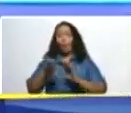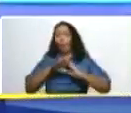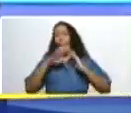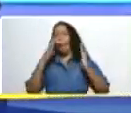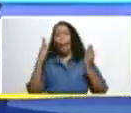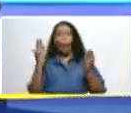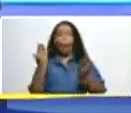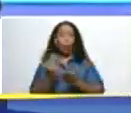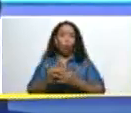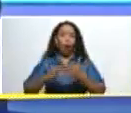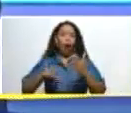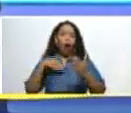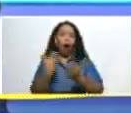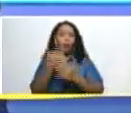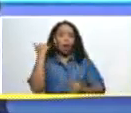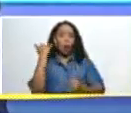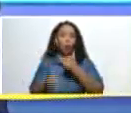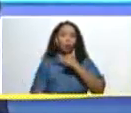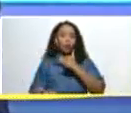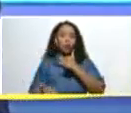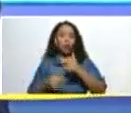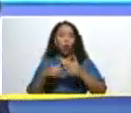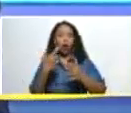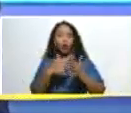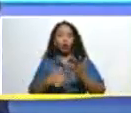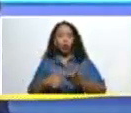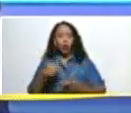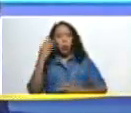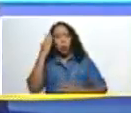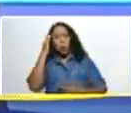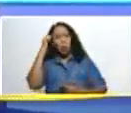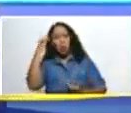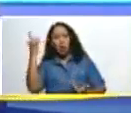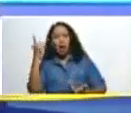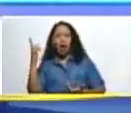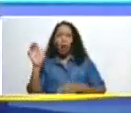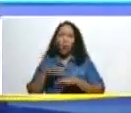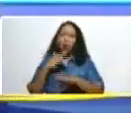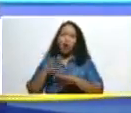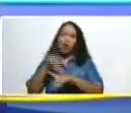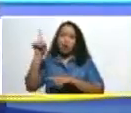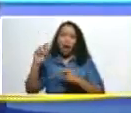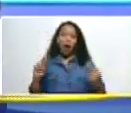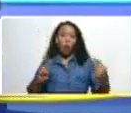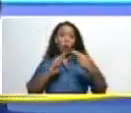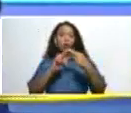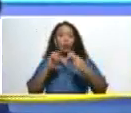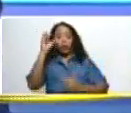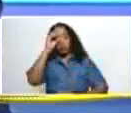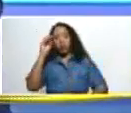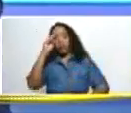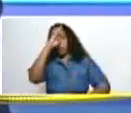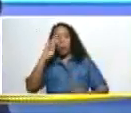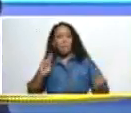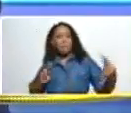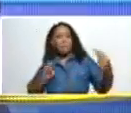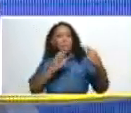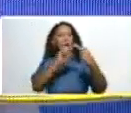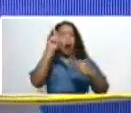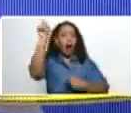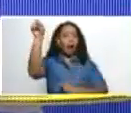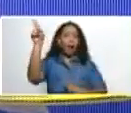Hasta en el último rincón, yo fui hace una semana, el jueves, a un encuentro con el presidente de Colombia, Gustavo Petro, en la frontera, por allá